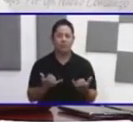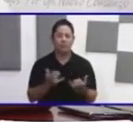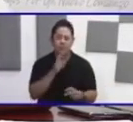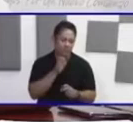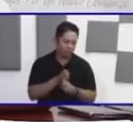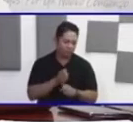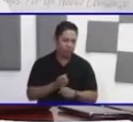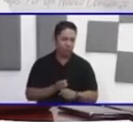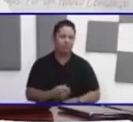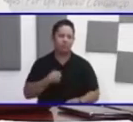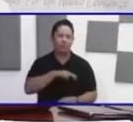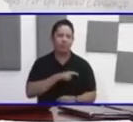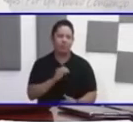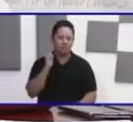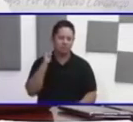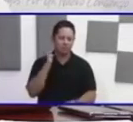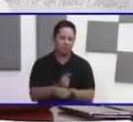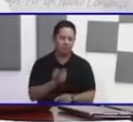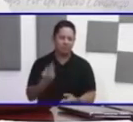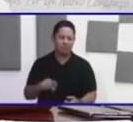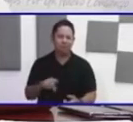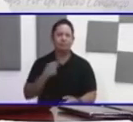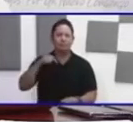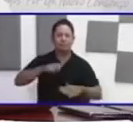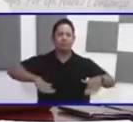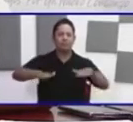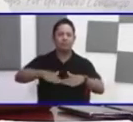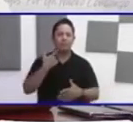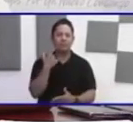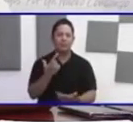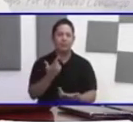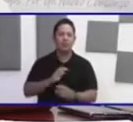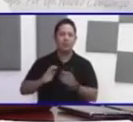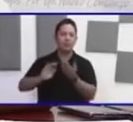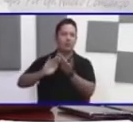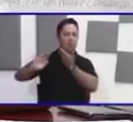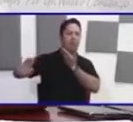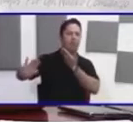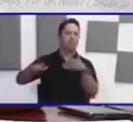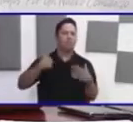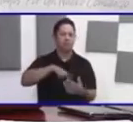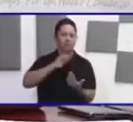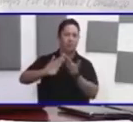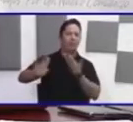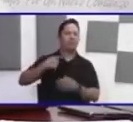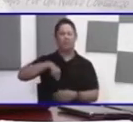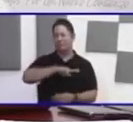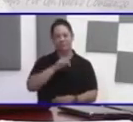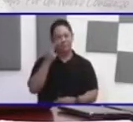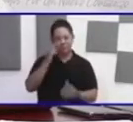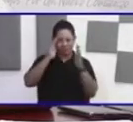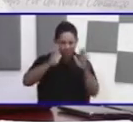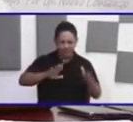difícil, un momento en donde el departamento no ha sido ajeno, tratando pues de contribuir de alguna manera a esa crisis